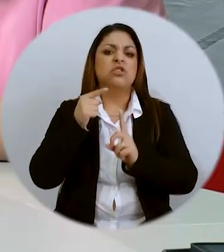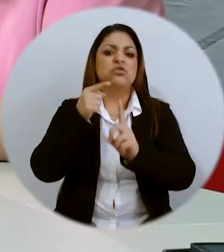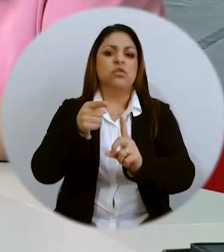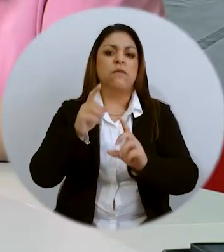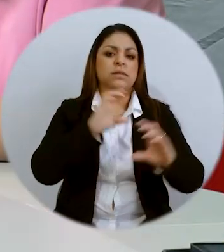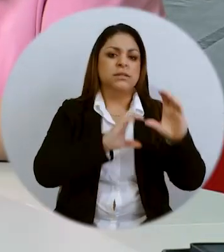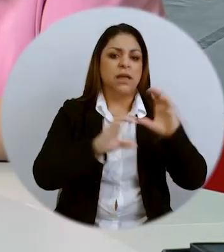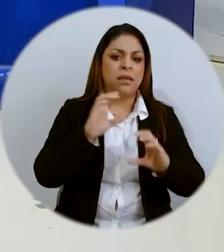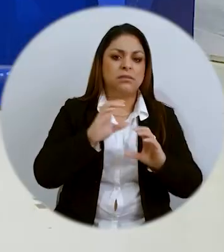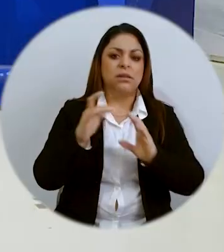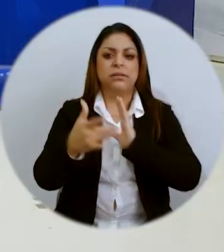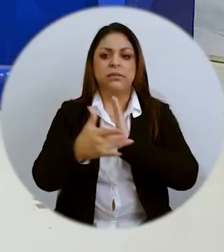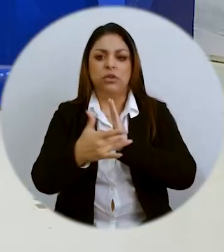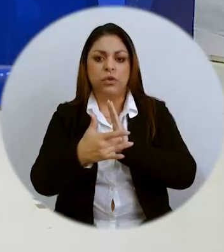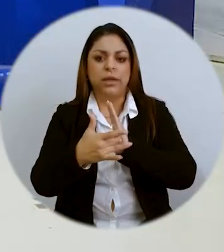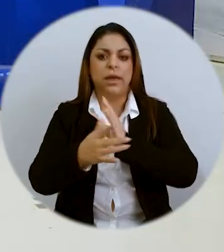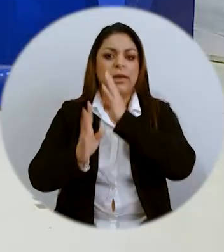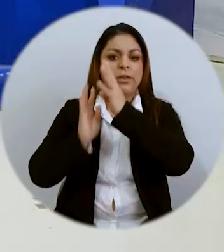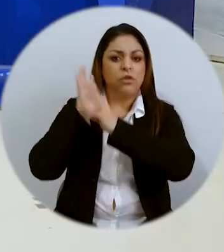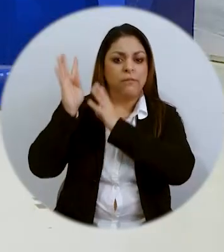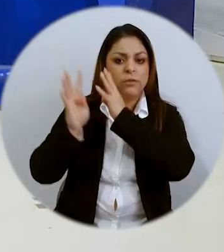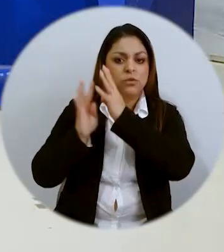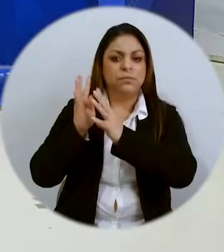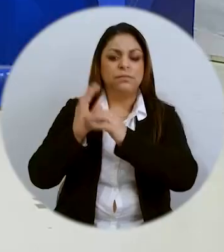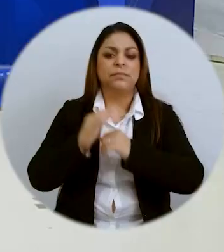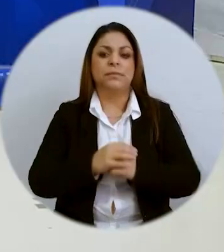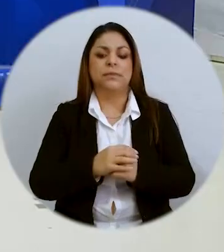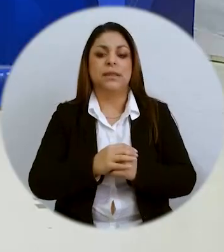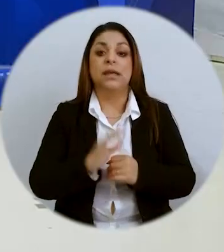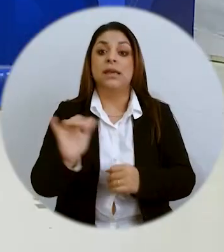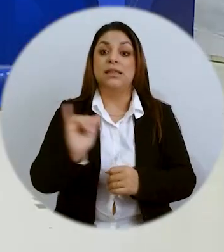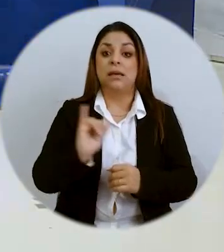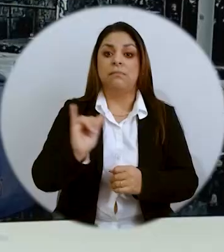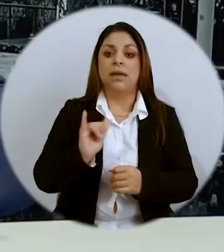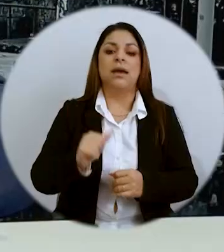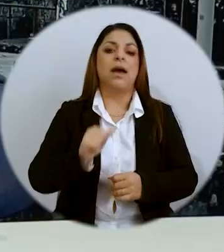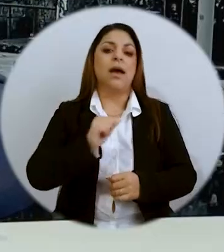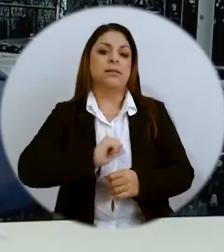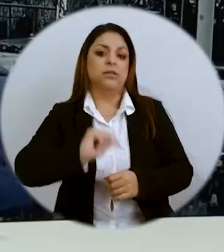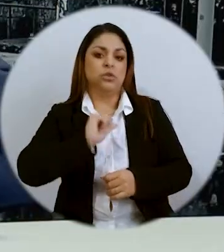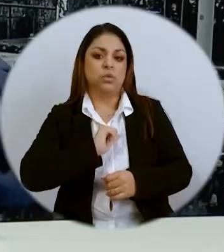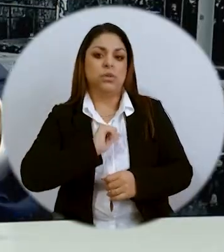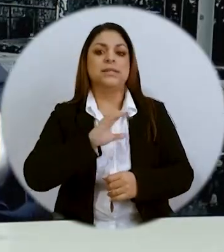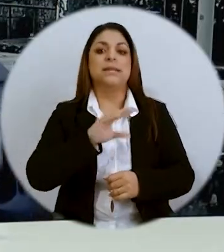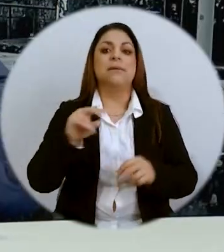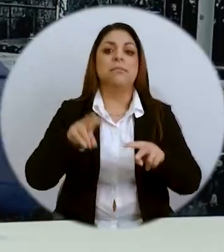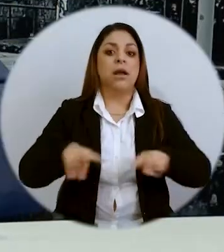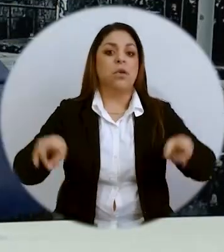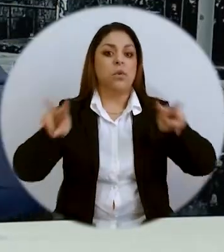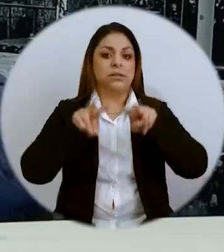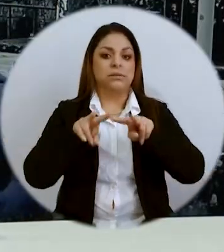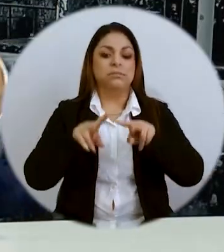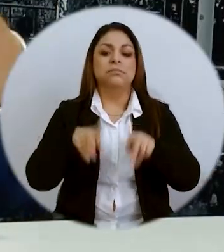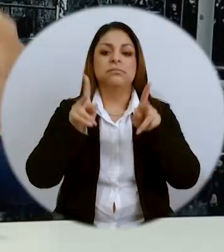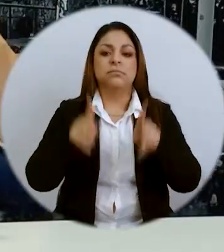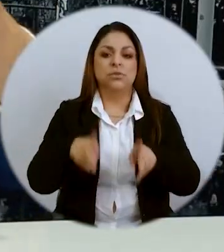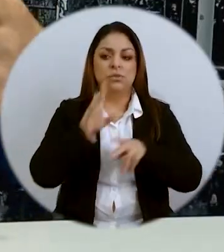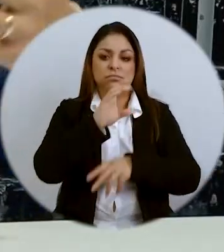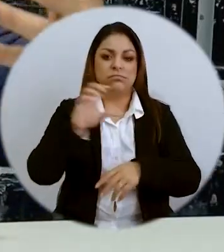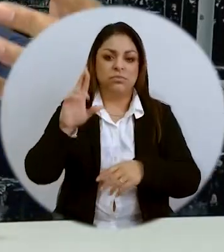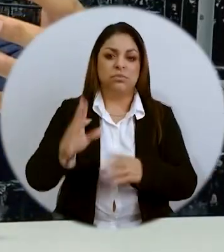ciencia, de tecnología y de innovación, así como las actitudes y los valores que las